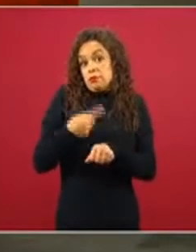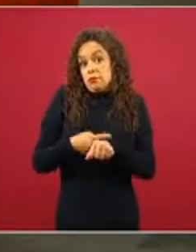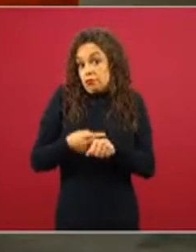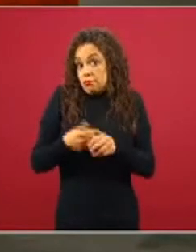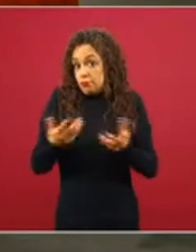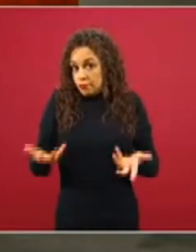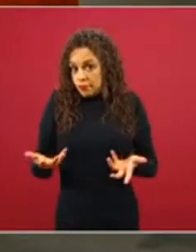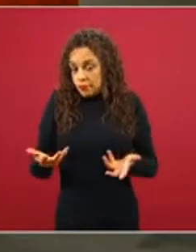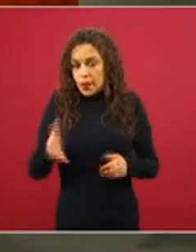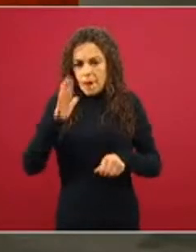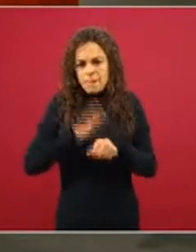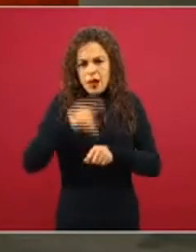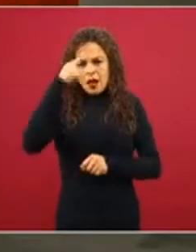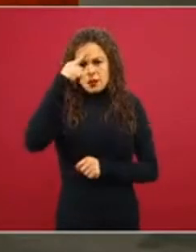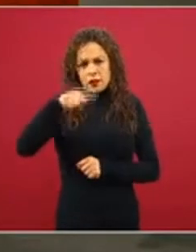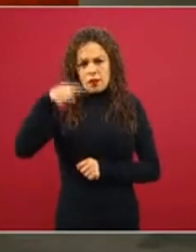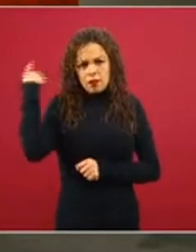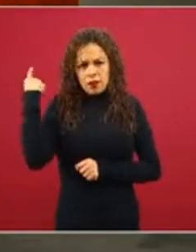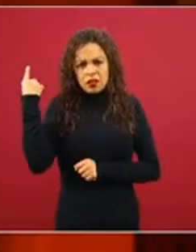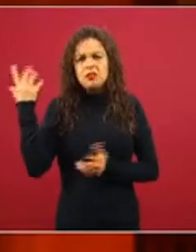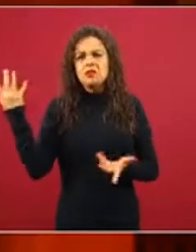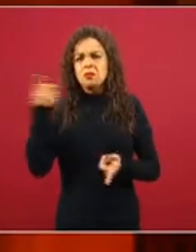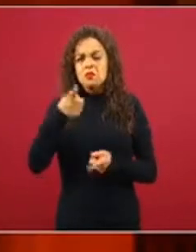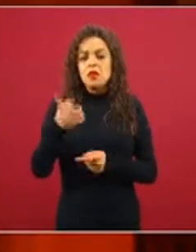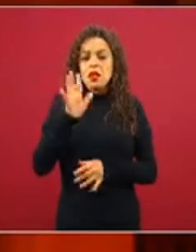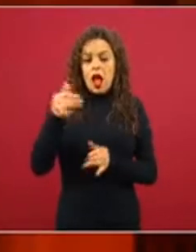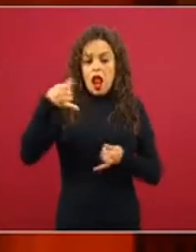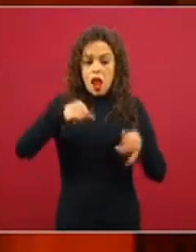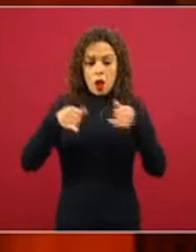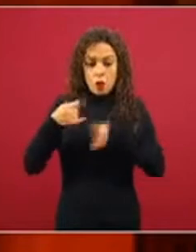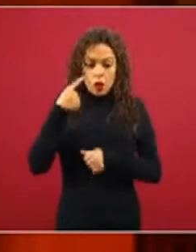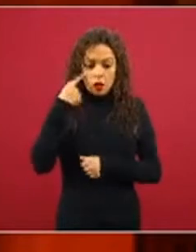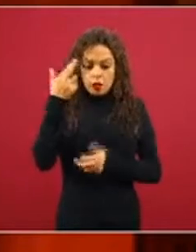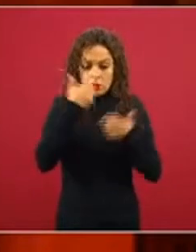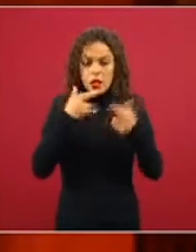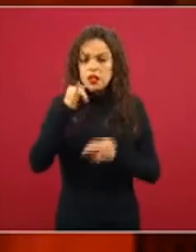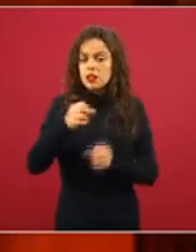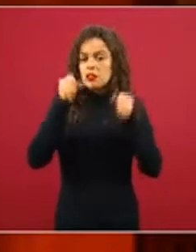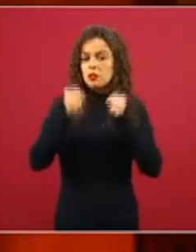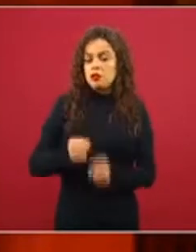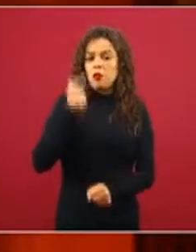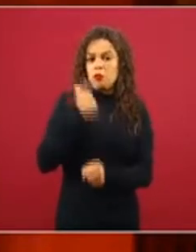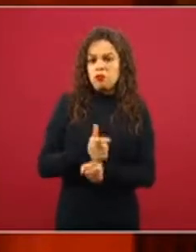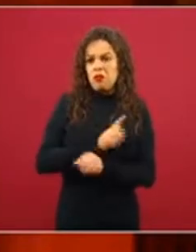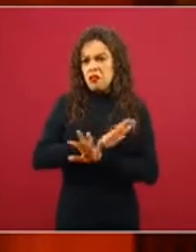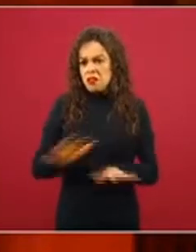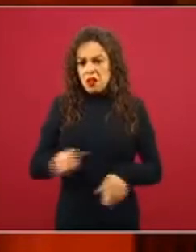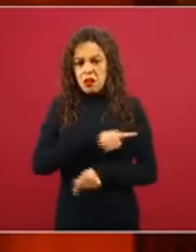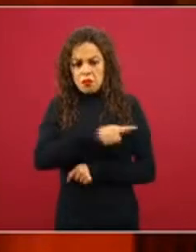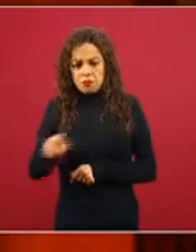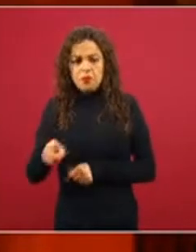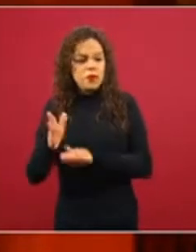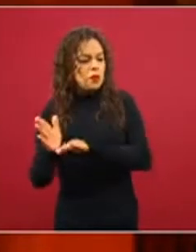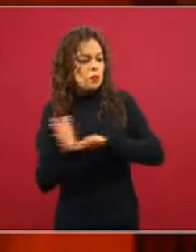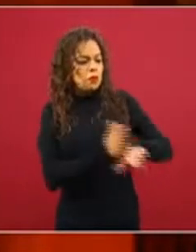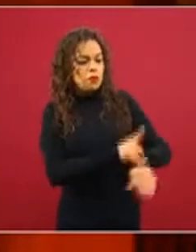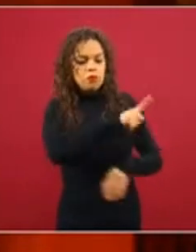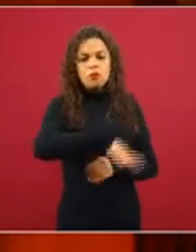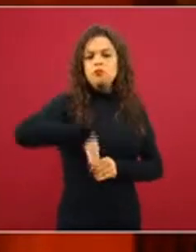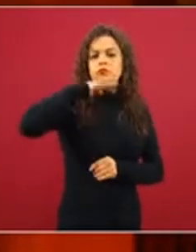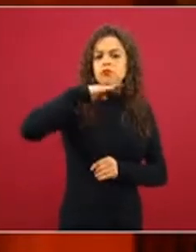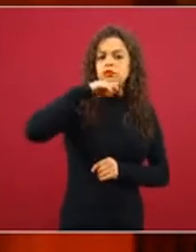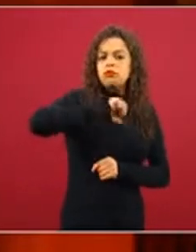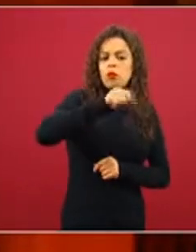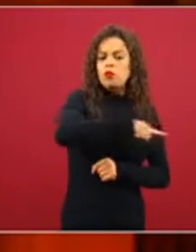solamente sobre los que han salido confirmados por laboratorio, pero dejar de un lado o no ver a todas estas personas que sí están